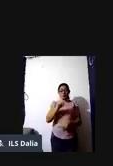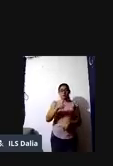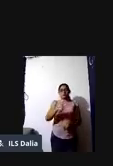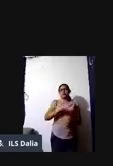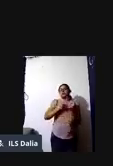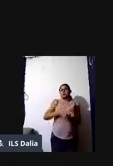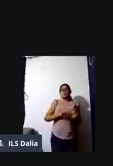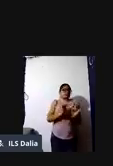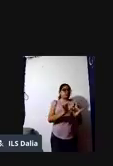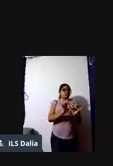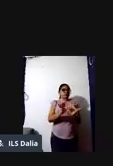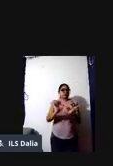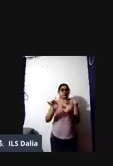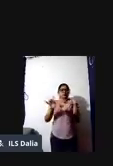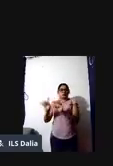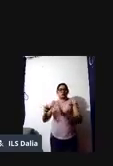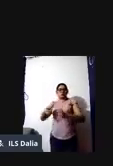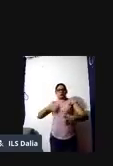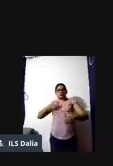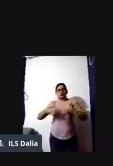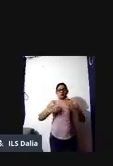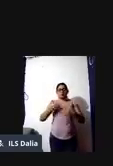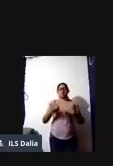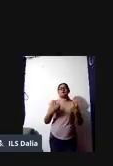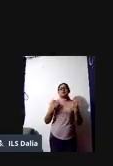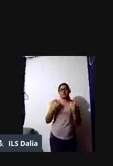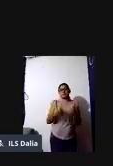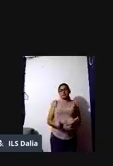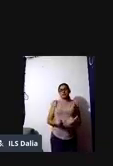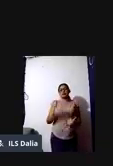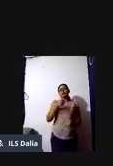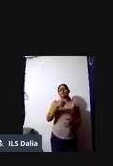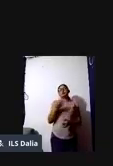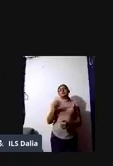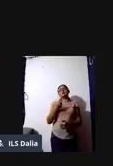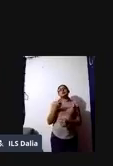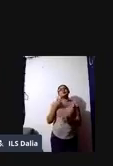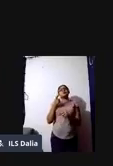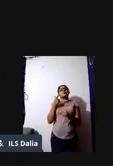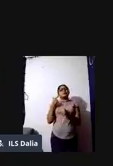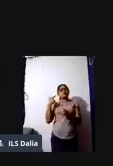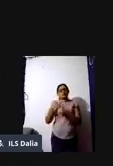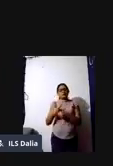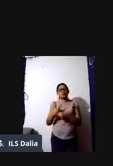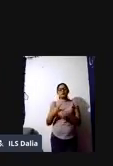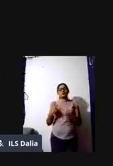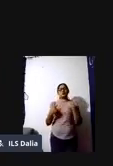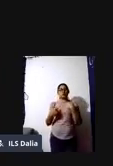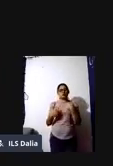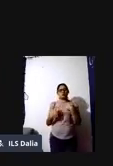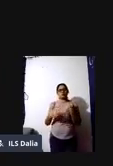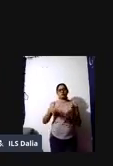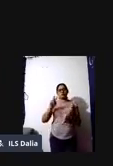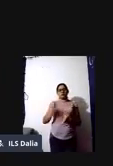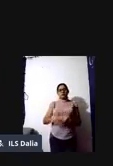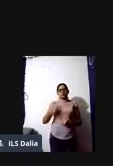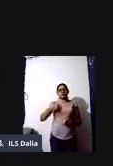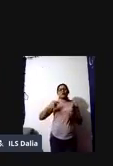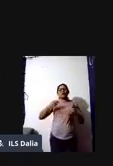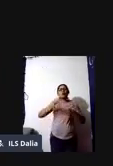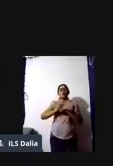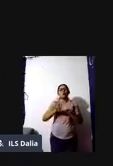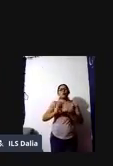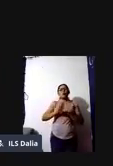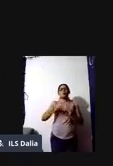insisto, y identificarnos a nosotros mismos y a nosotras mismas como el autoconcepto, lo que hemos